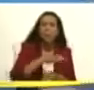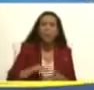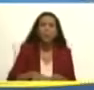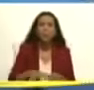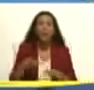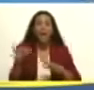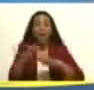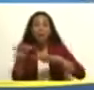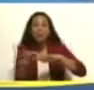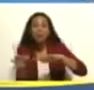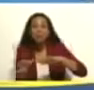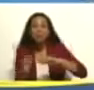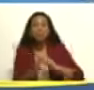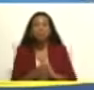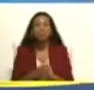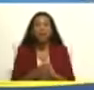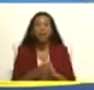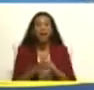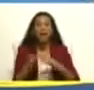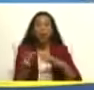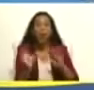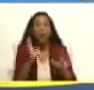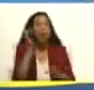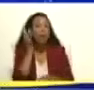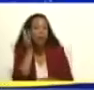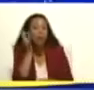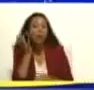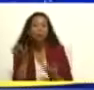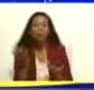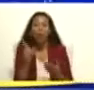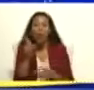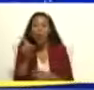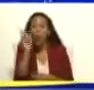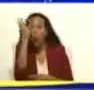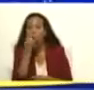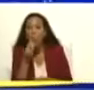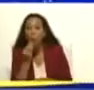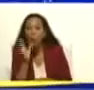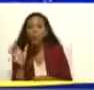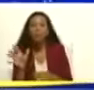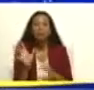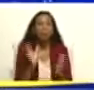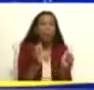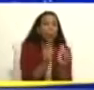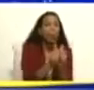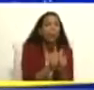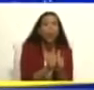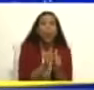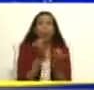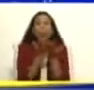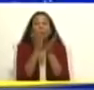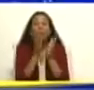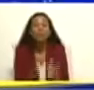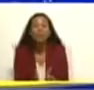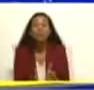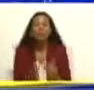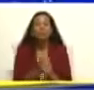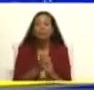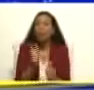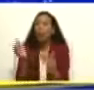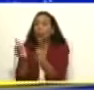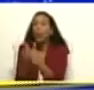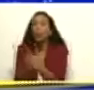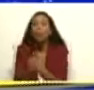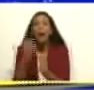lo sectorial, con las mujeres, con la juventud, con los estudiantes, con